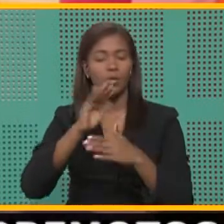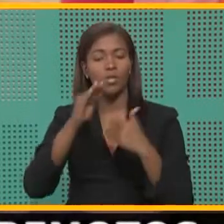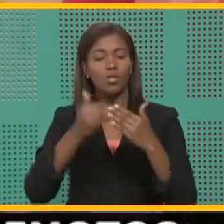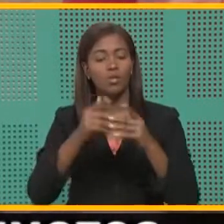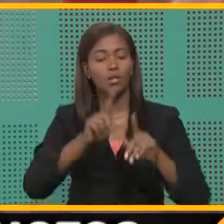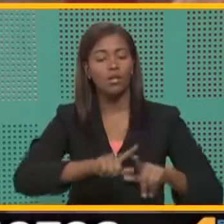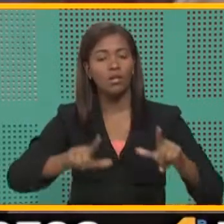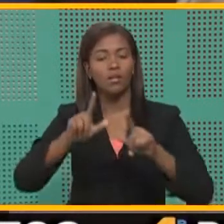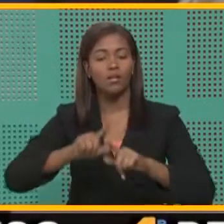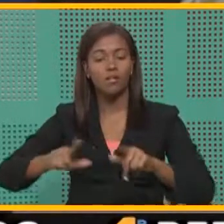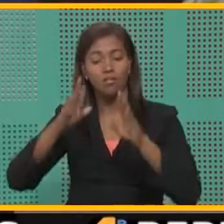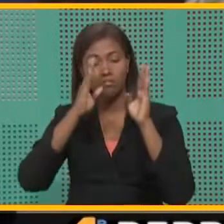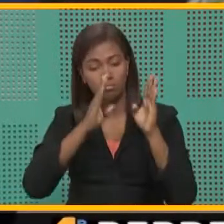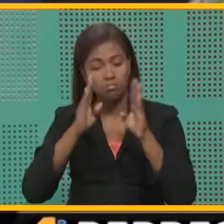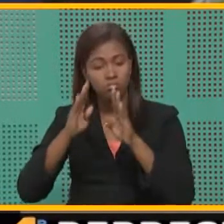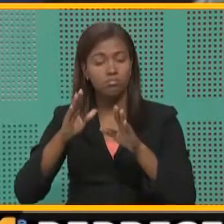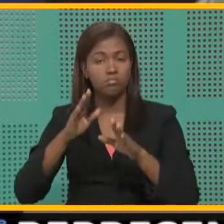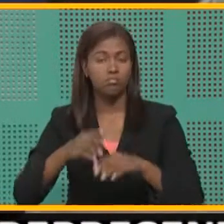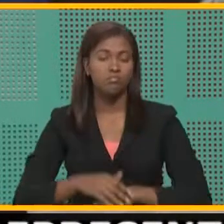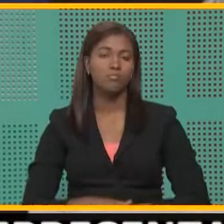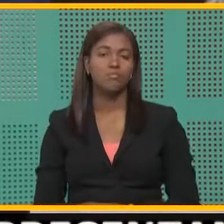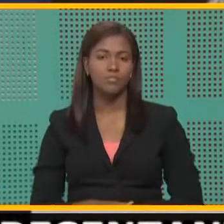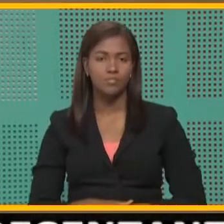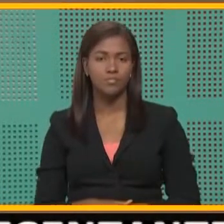las áreas de atenciones.